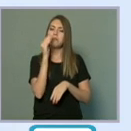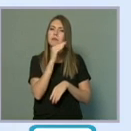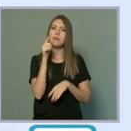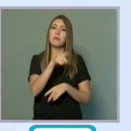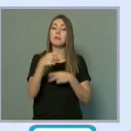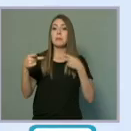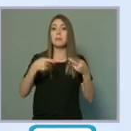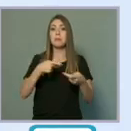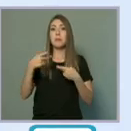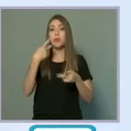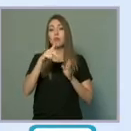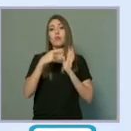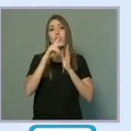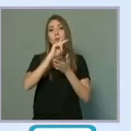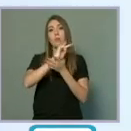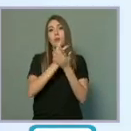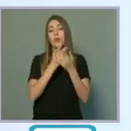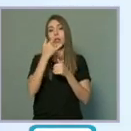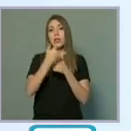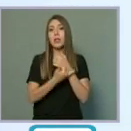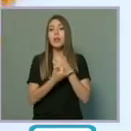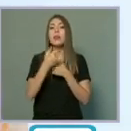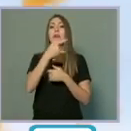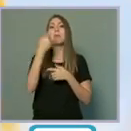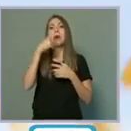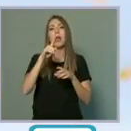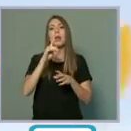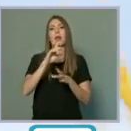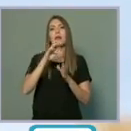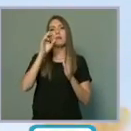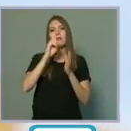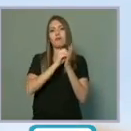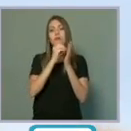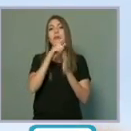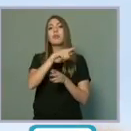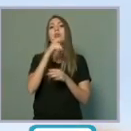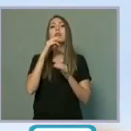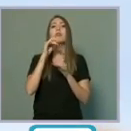tus proyectos y apresúrate a inscribirlos. Para más información, visita la página web